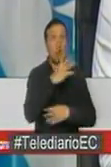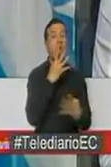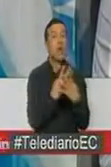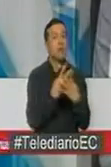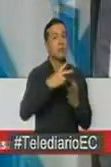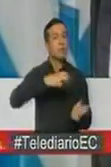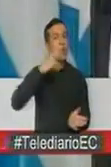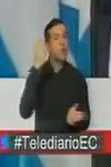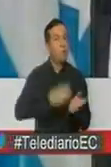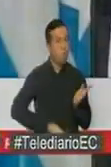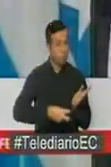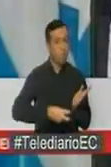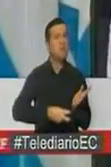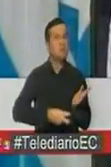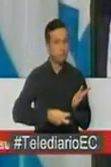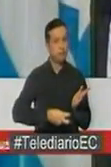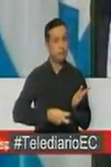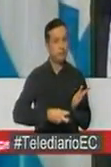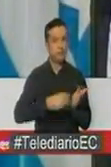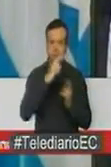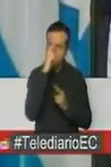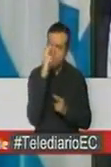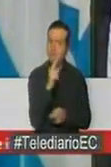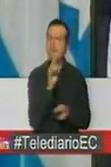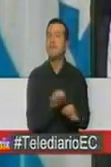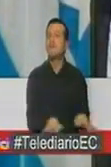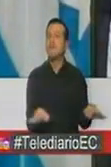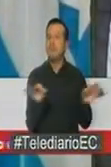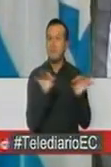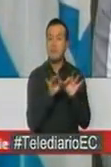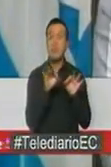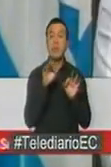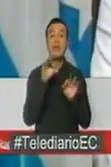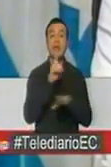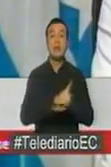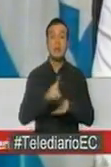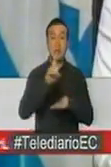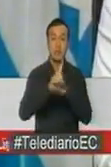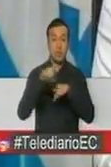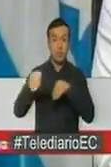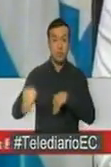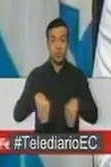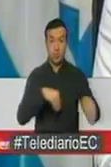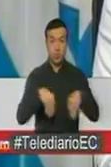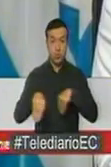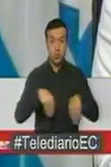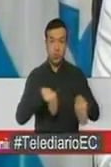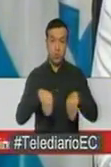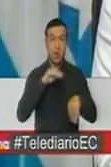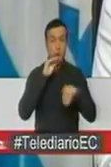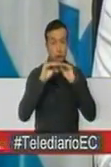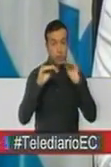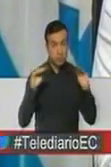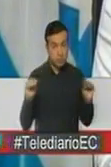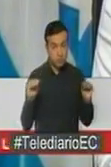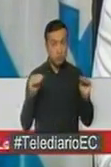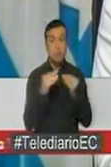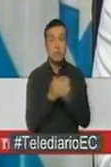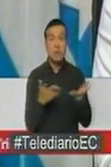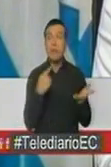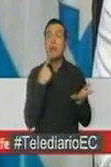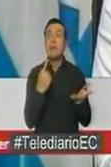multa. He conversado con directivos de los supermercados que abastecen a la ciudadanía. Quiero manifestarles que ellos manifiestan que